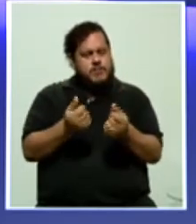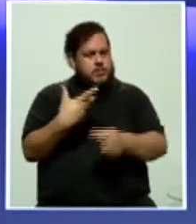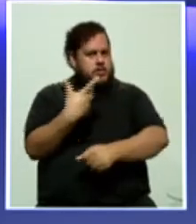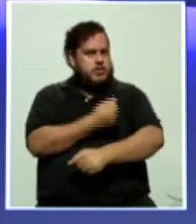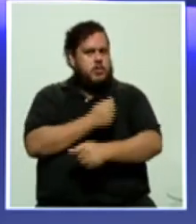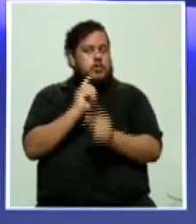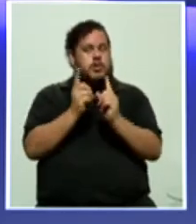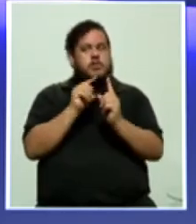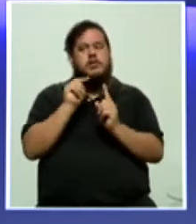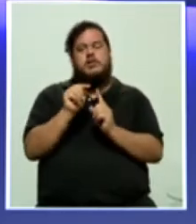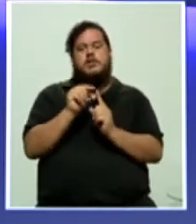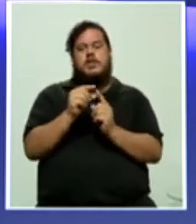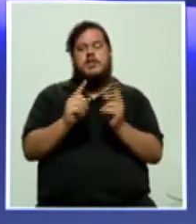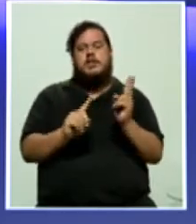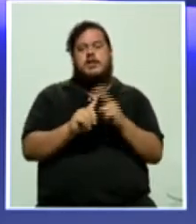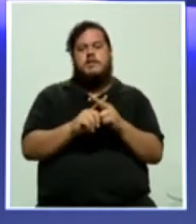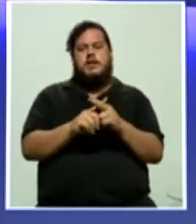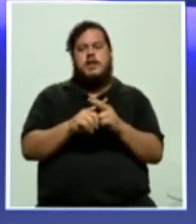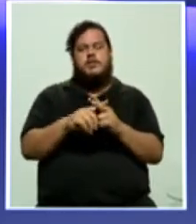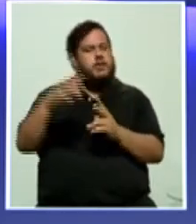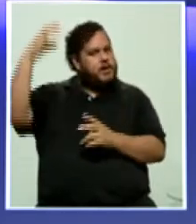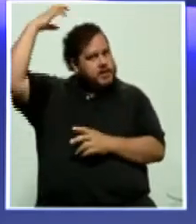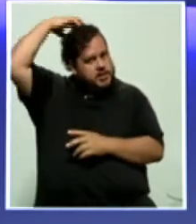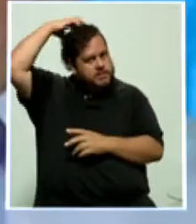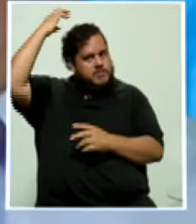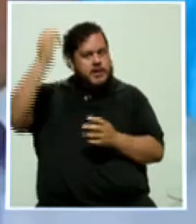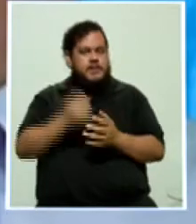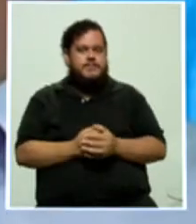ustedes están aplicando en Israel?